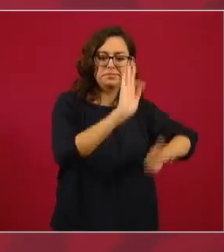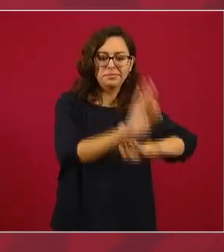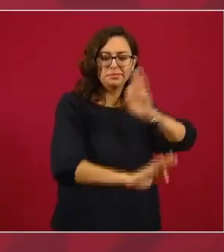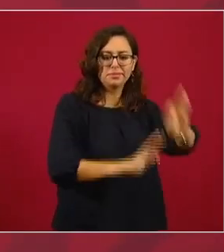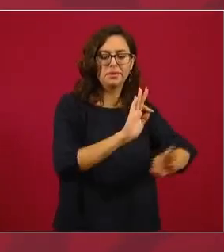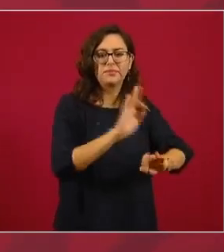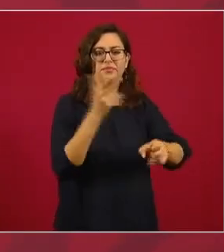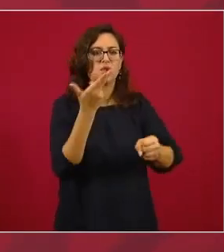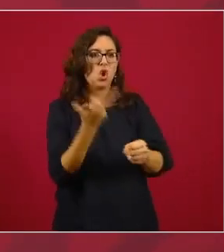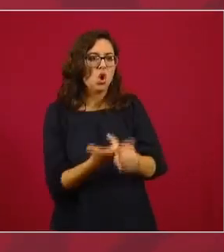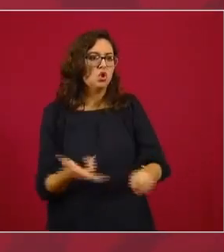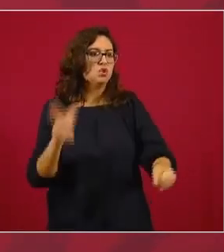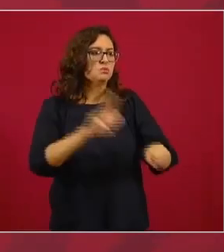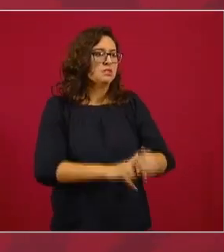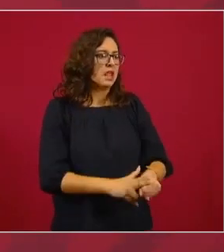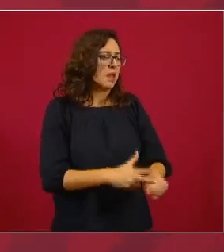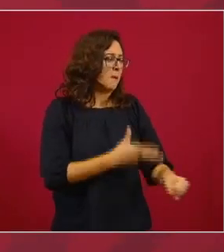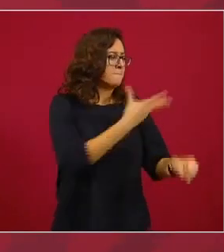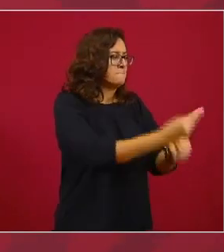Reconvertimos hospitales